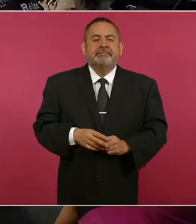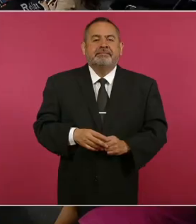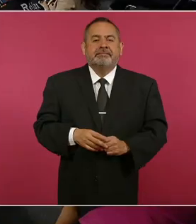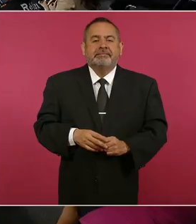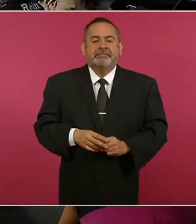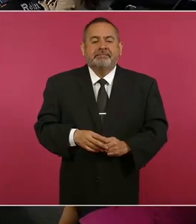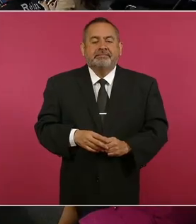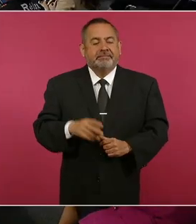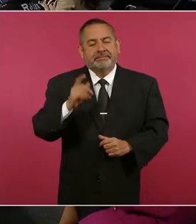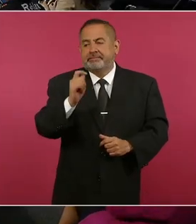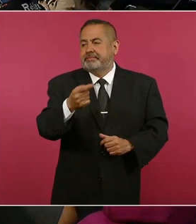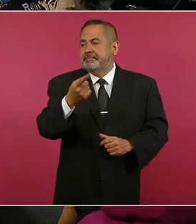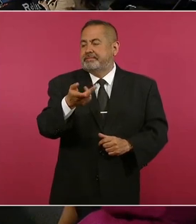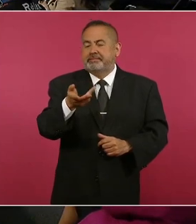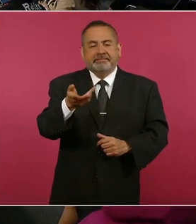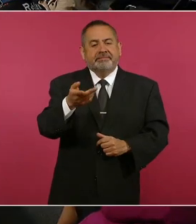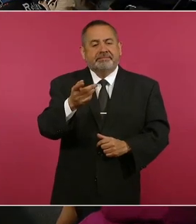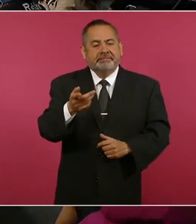o